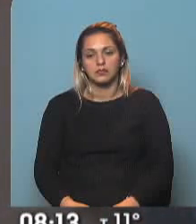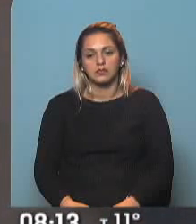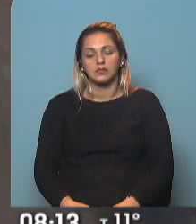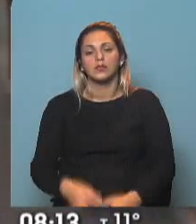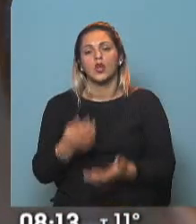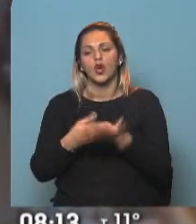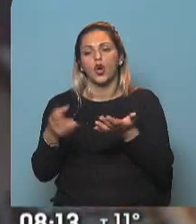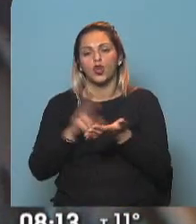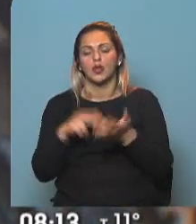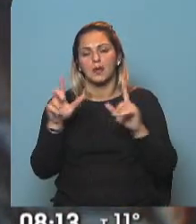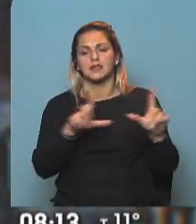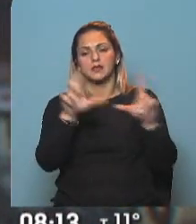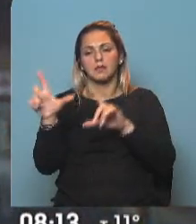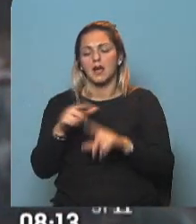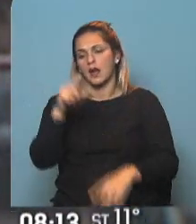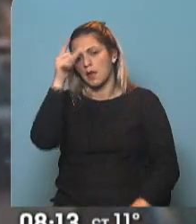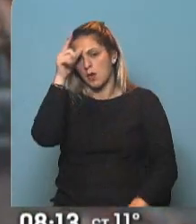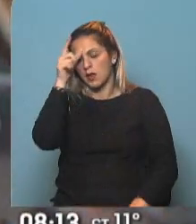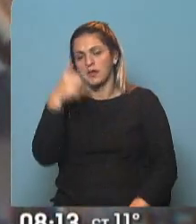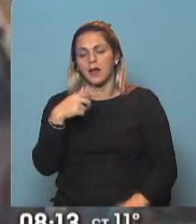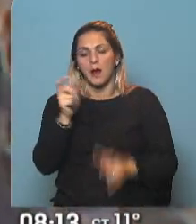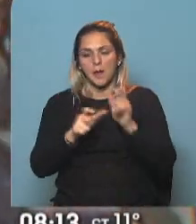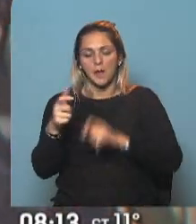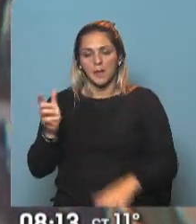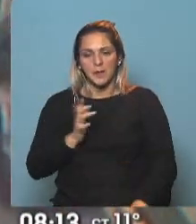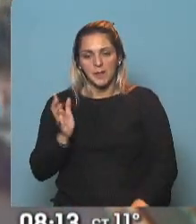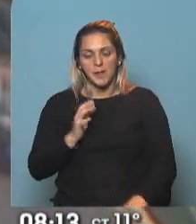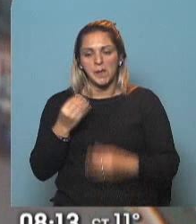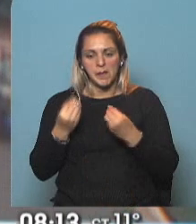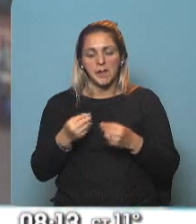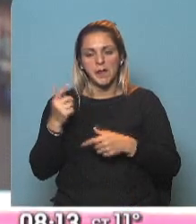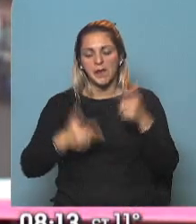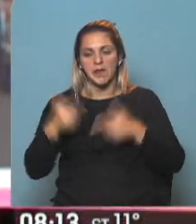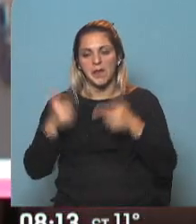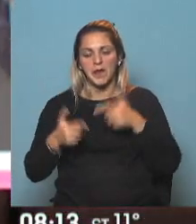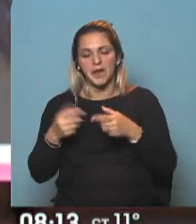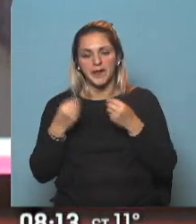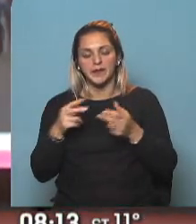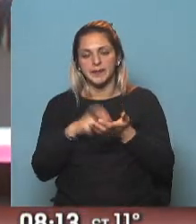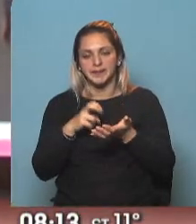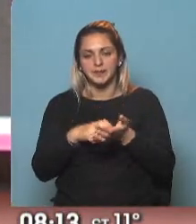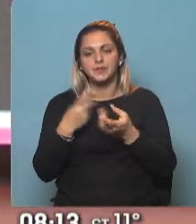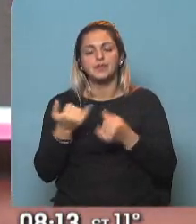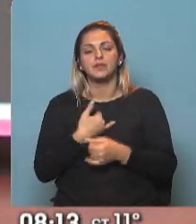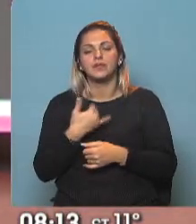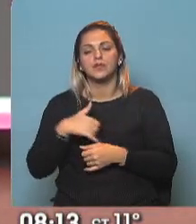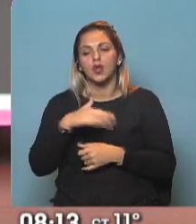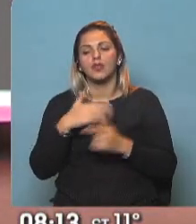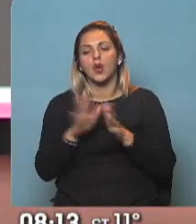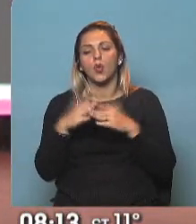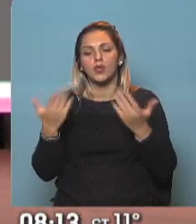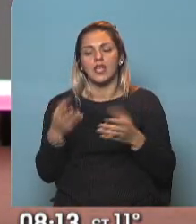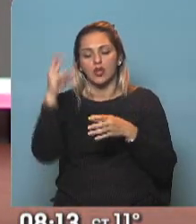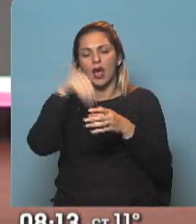Otra vez las imágenes de la policía, la gente muy asustada y la palabra tiroteo para describir una noticia. Esta vez fue en un diario y